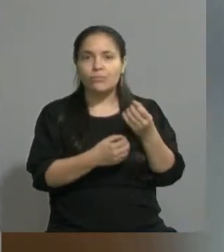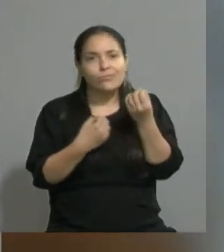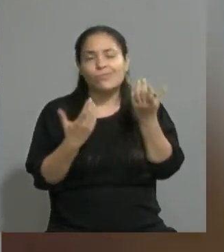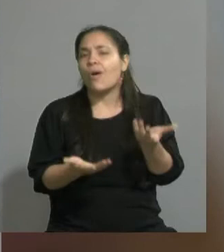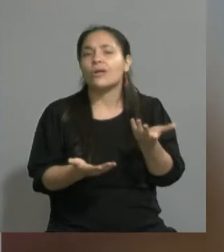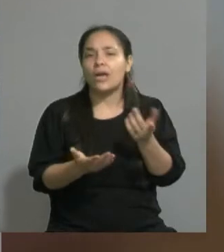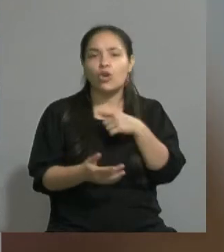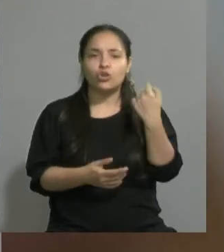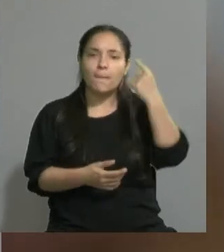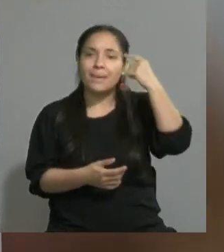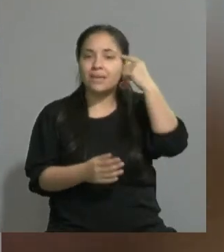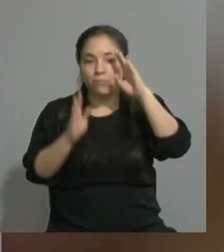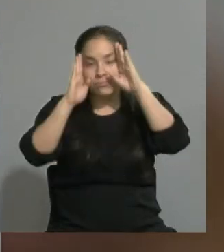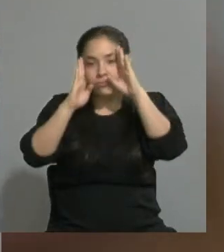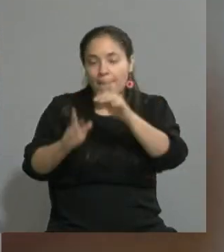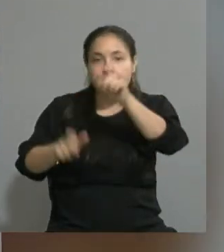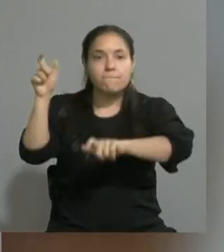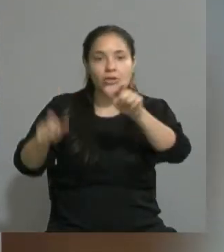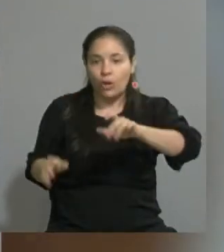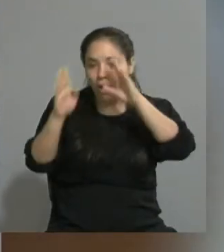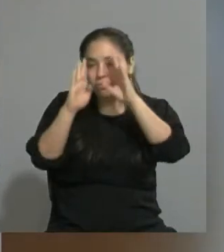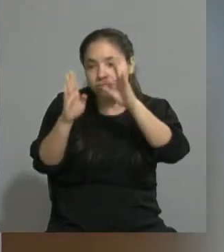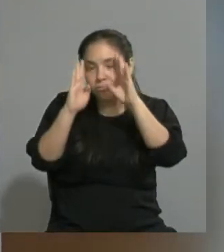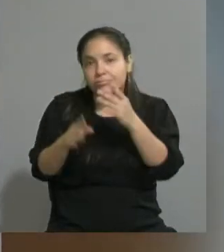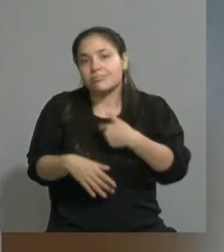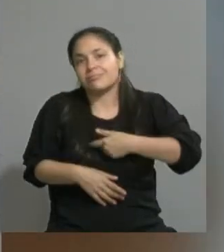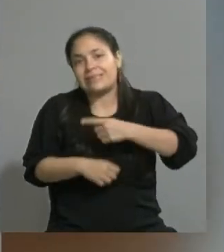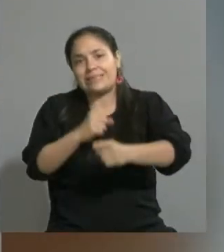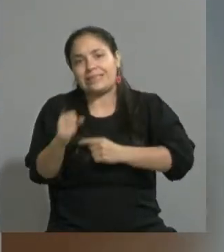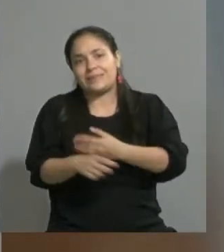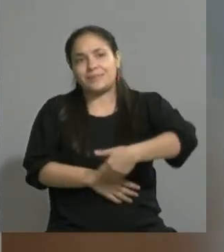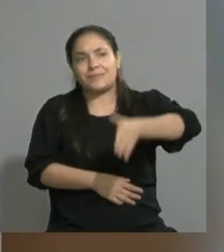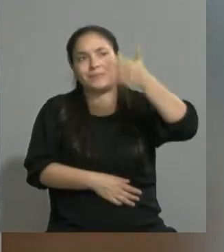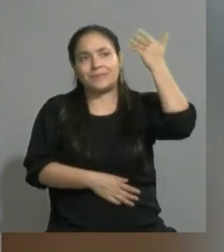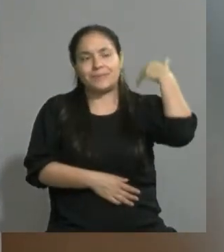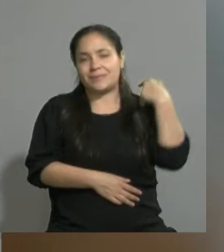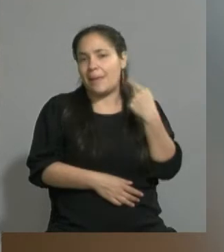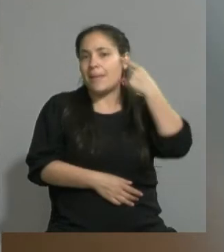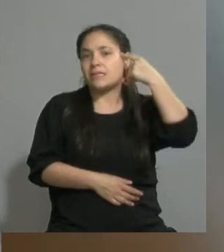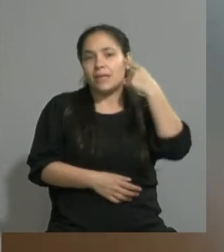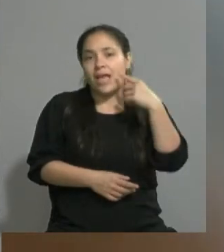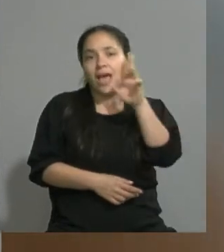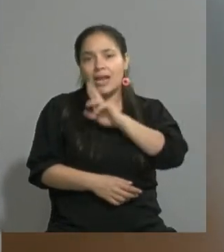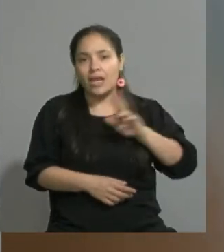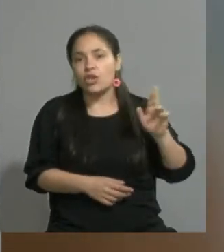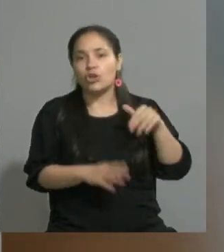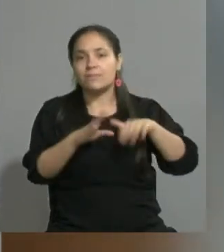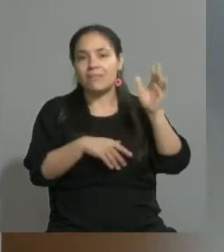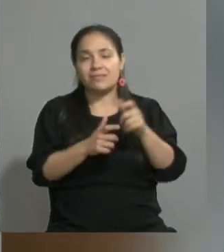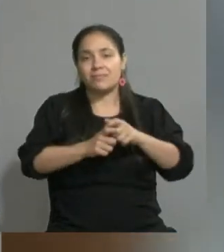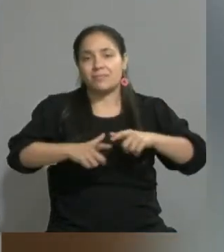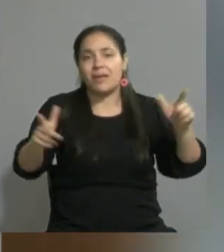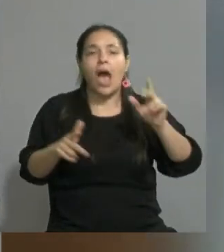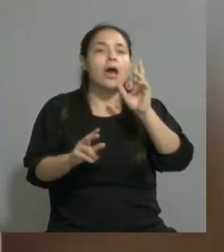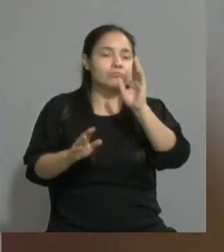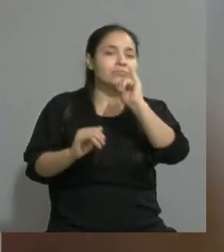en una filosofía antropocentrista que viene, vaya a saber de qué siglo viene, que las religiones mayoritarias lo han